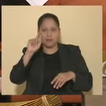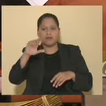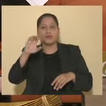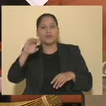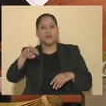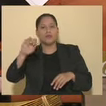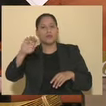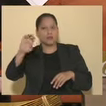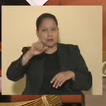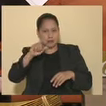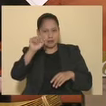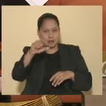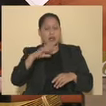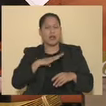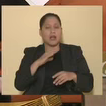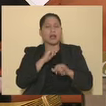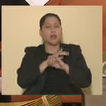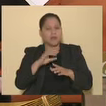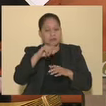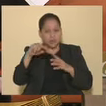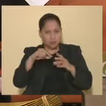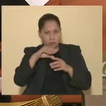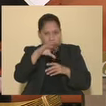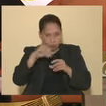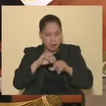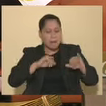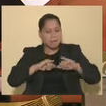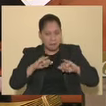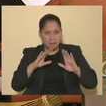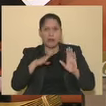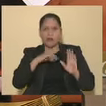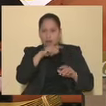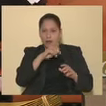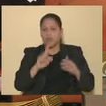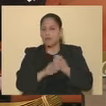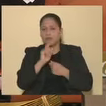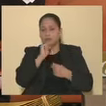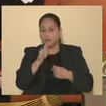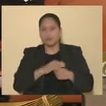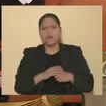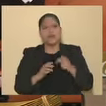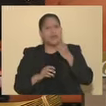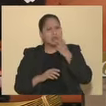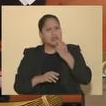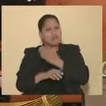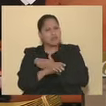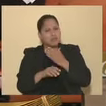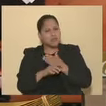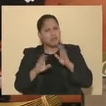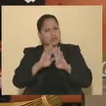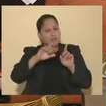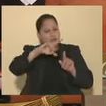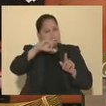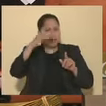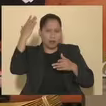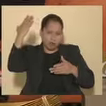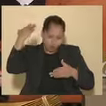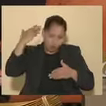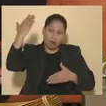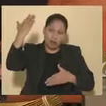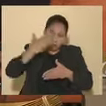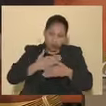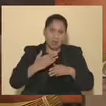www.mundomedieval.com.mx. Ahí viene toda la información y viene un croquis para que puedan llegar sin problema. Oye, ¿me está diciendo tu compañero algo de guillotinas? ¿Puede ser?